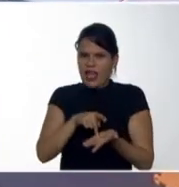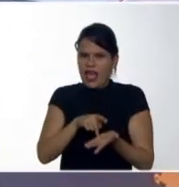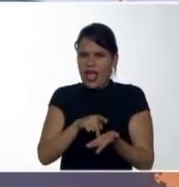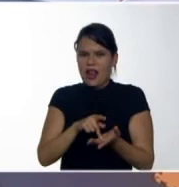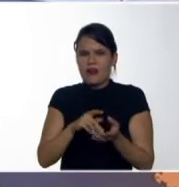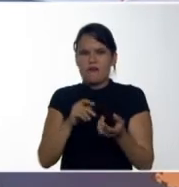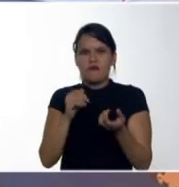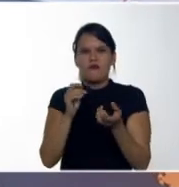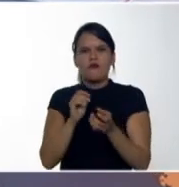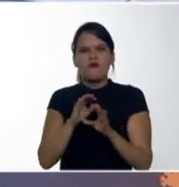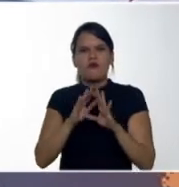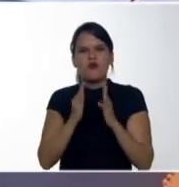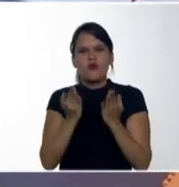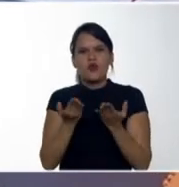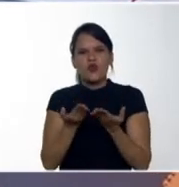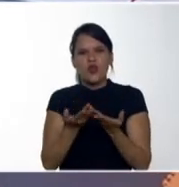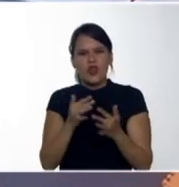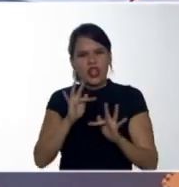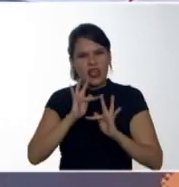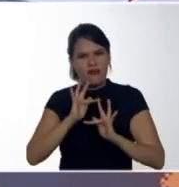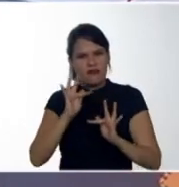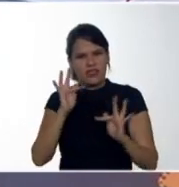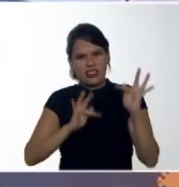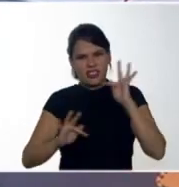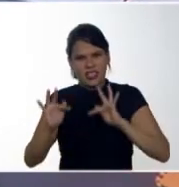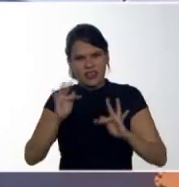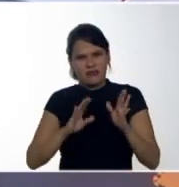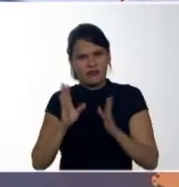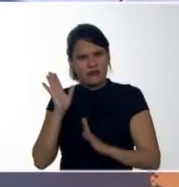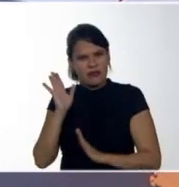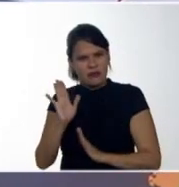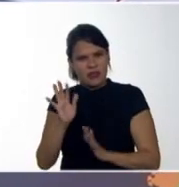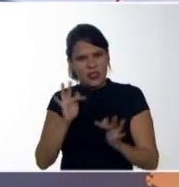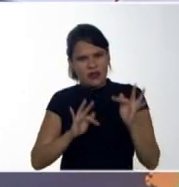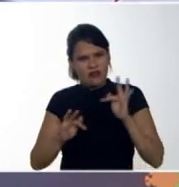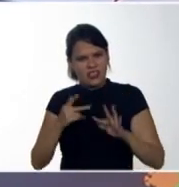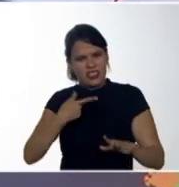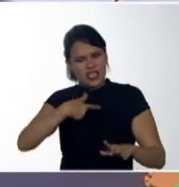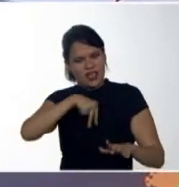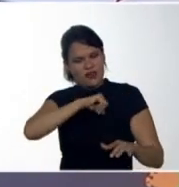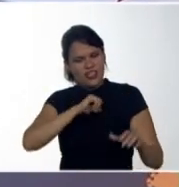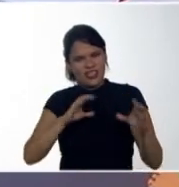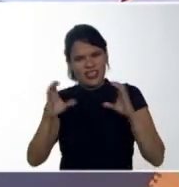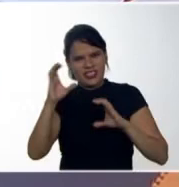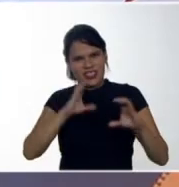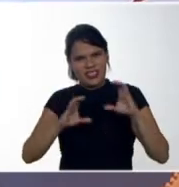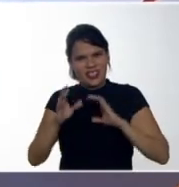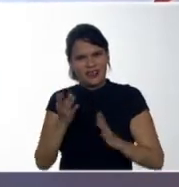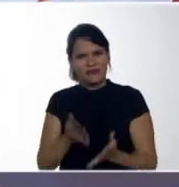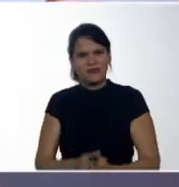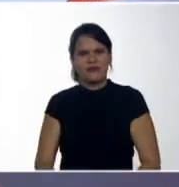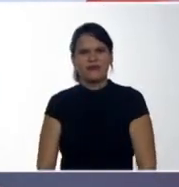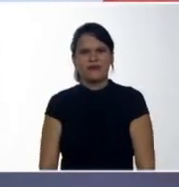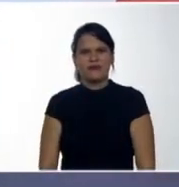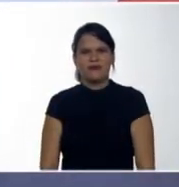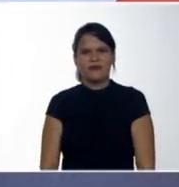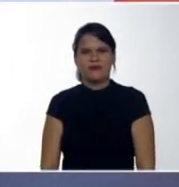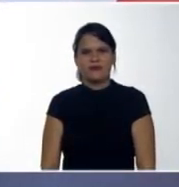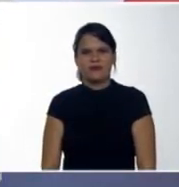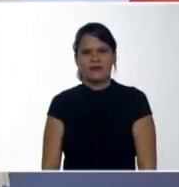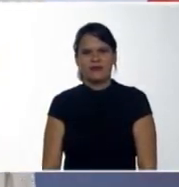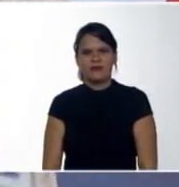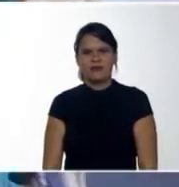la física. ¿Qué le parece, profesora? Muy bien, bienvenida a la física, a nuestras ciencias. Vamos entonces con física.